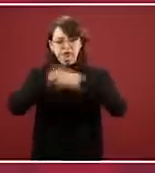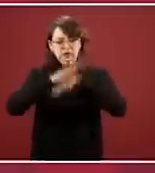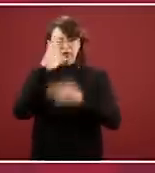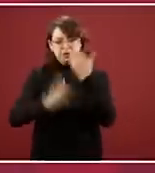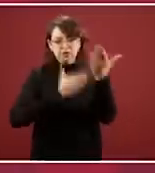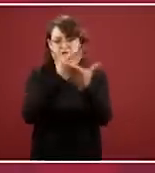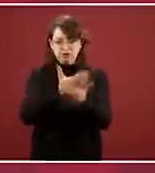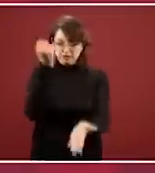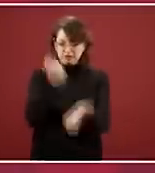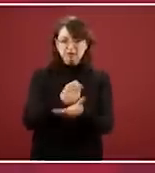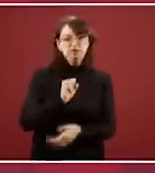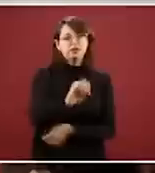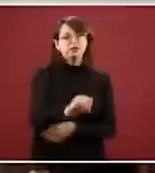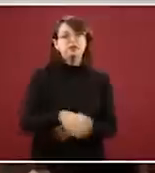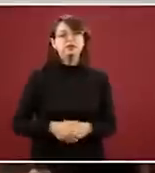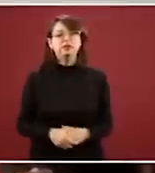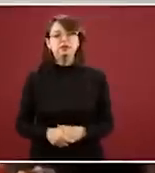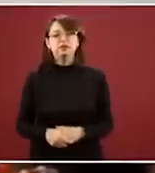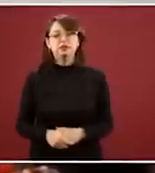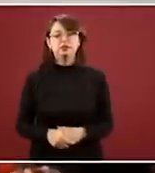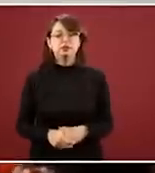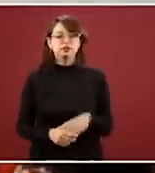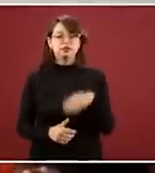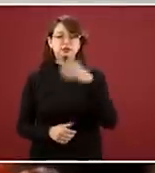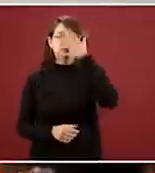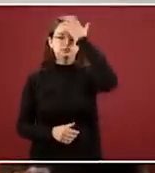y te apruebo la obra.